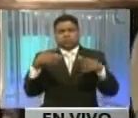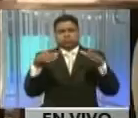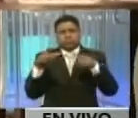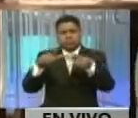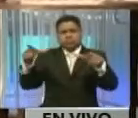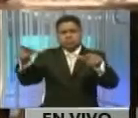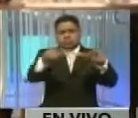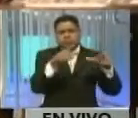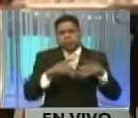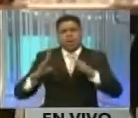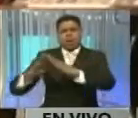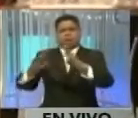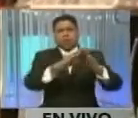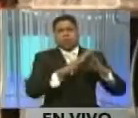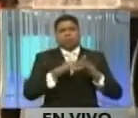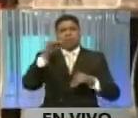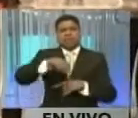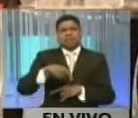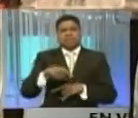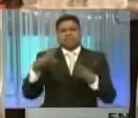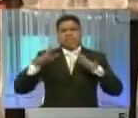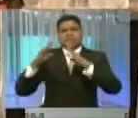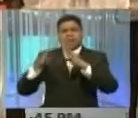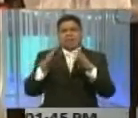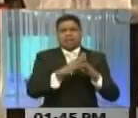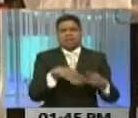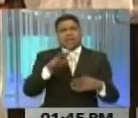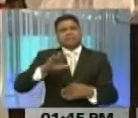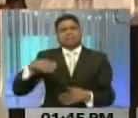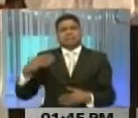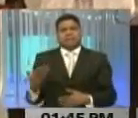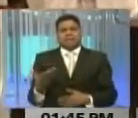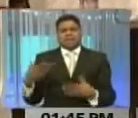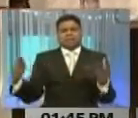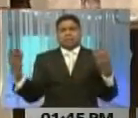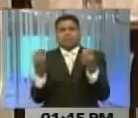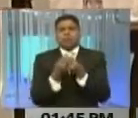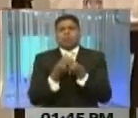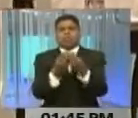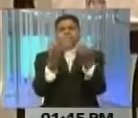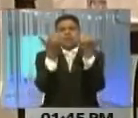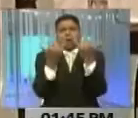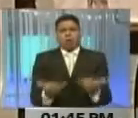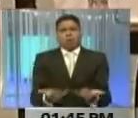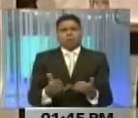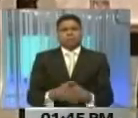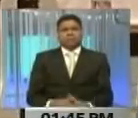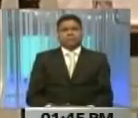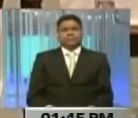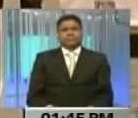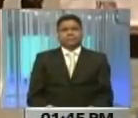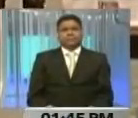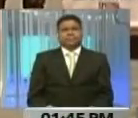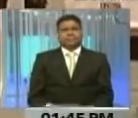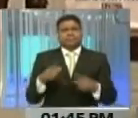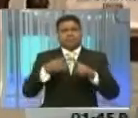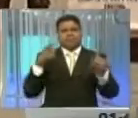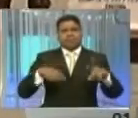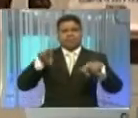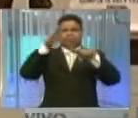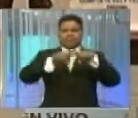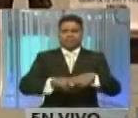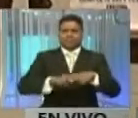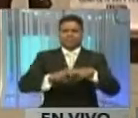de las parroquias, de las comunidades de Caracas, que nos acompañan hoy desde los asientos del